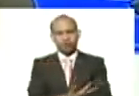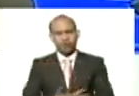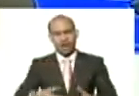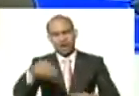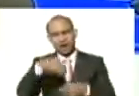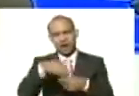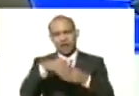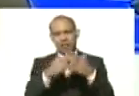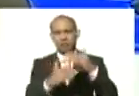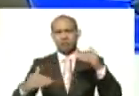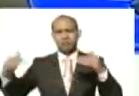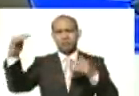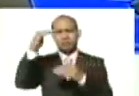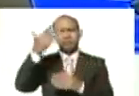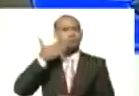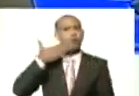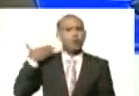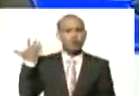supremacismo